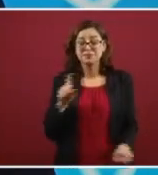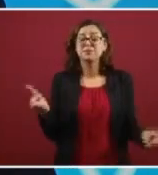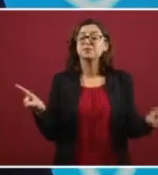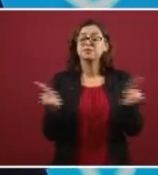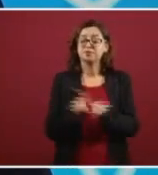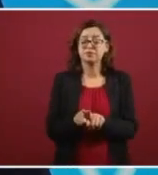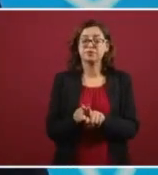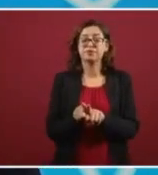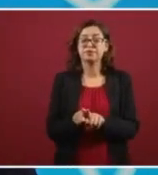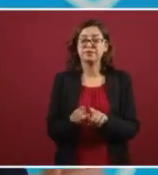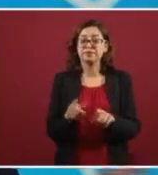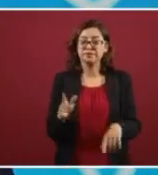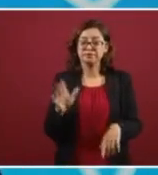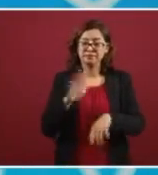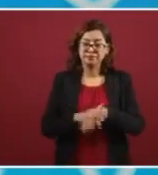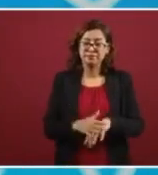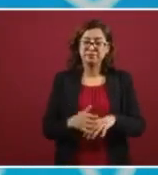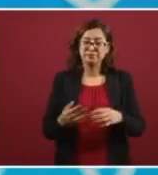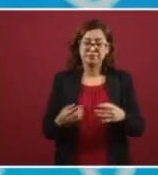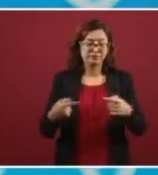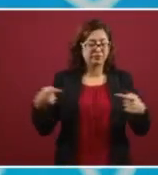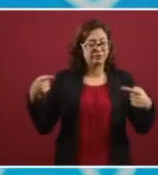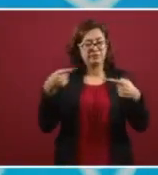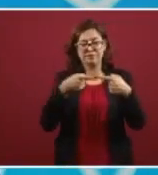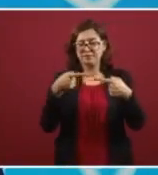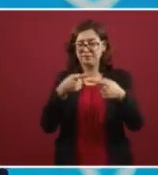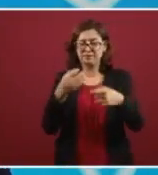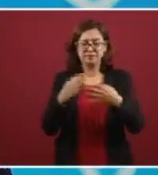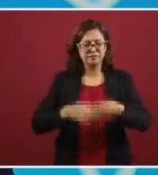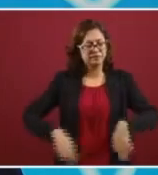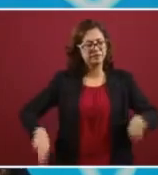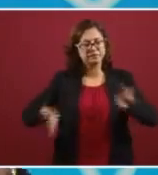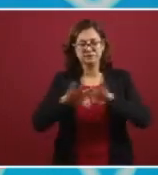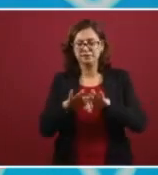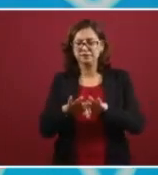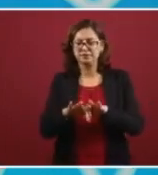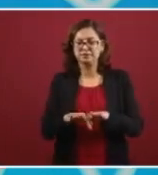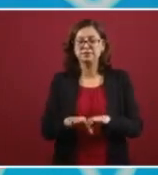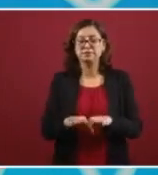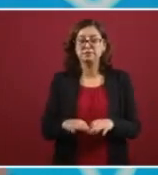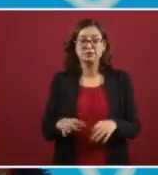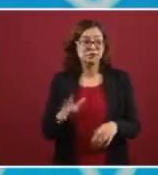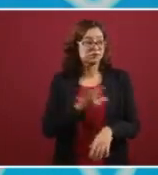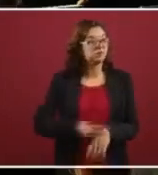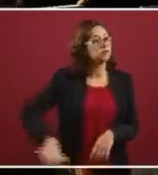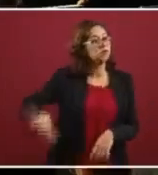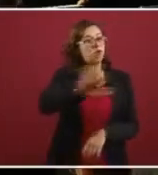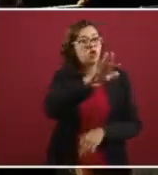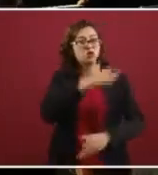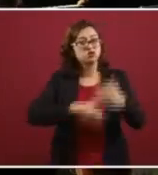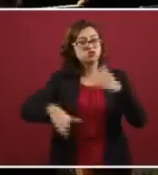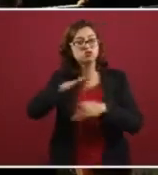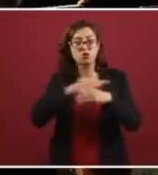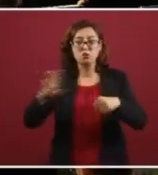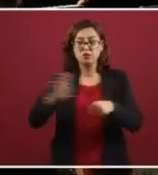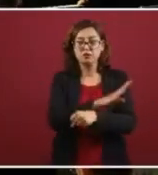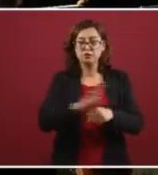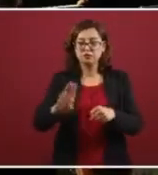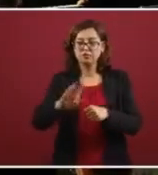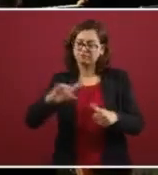que compartimos y que le hemos escuchado a usted varias veces, por el bien de todos, primero los pobres.